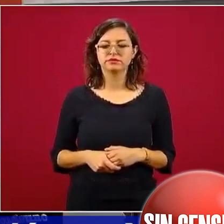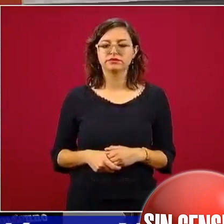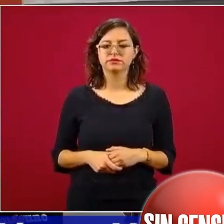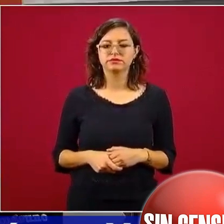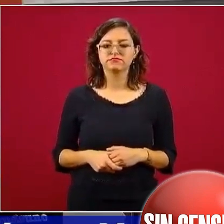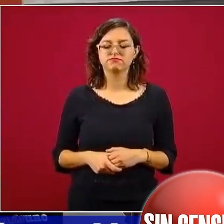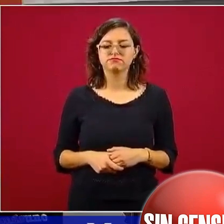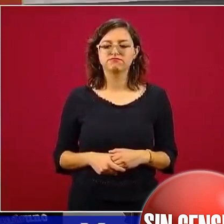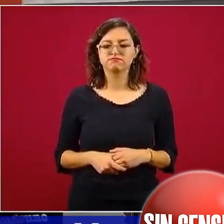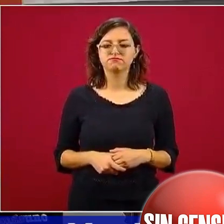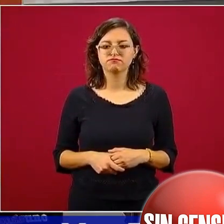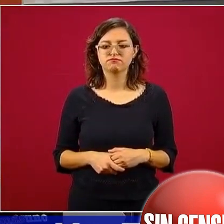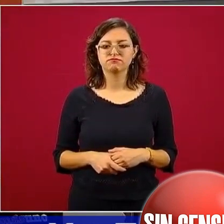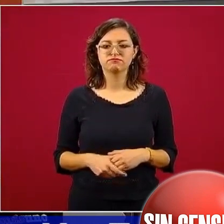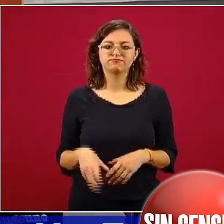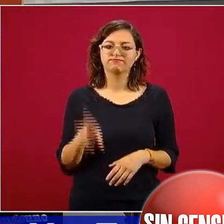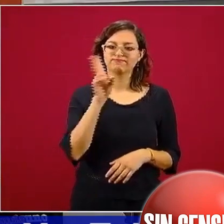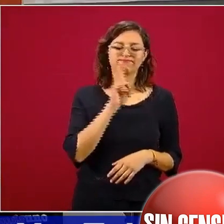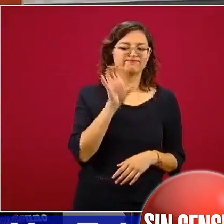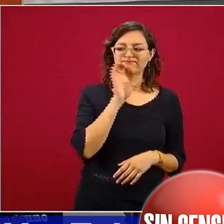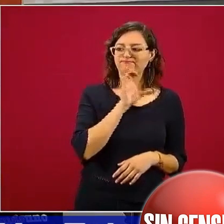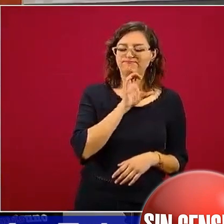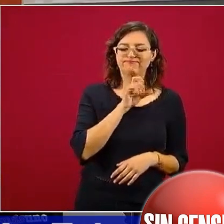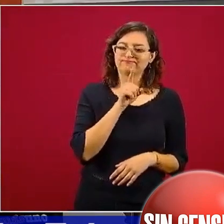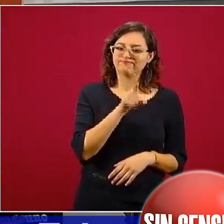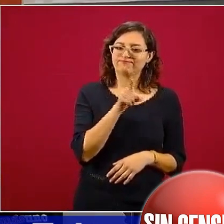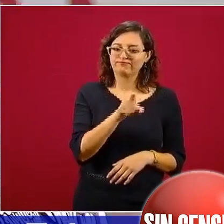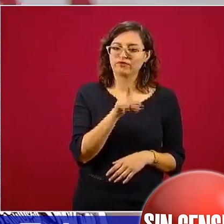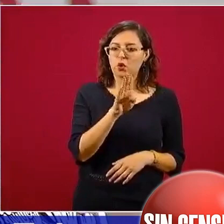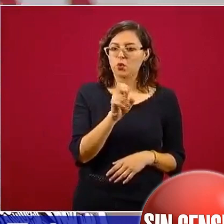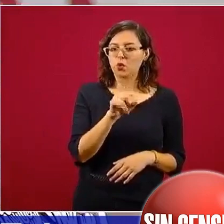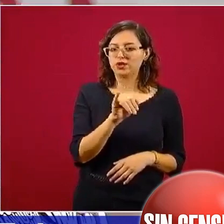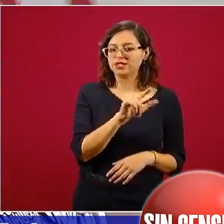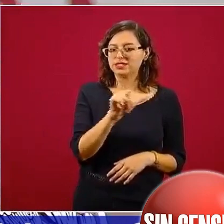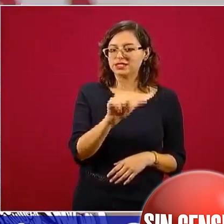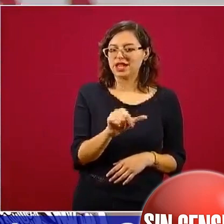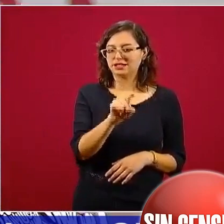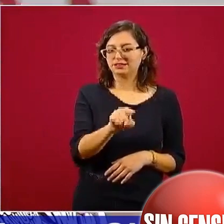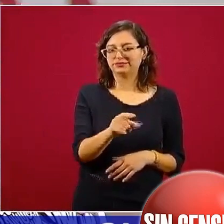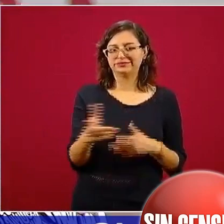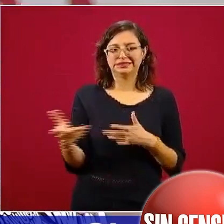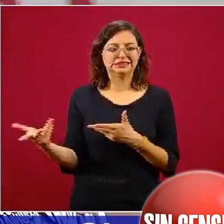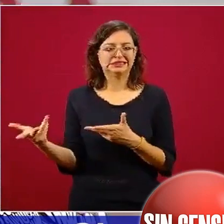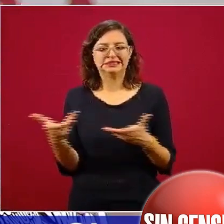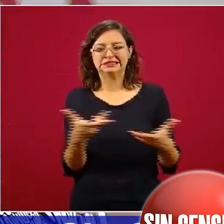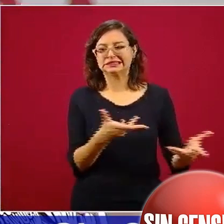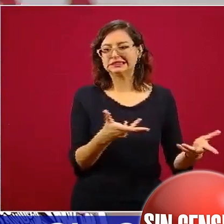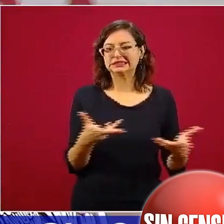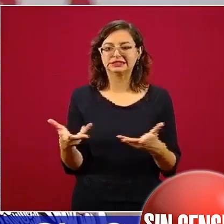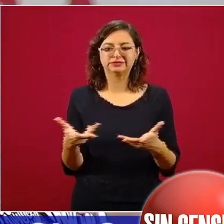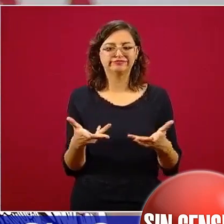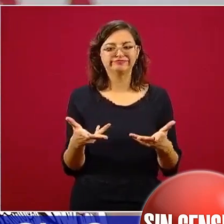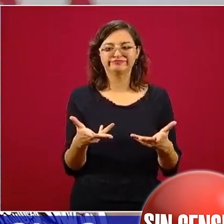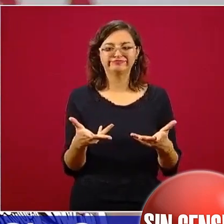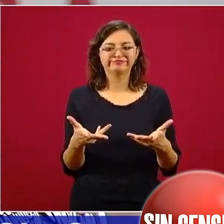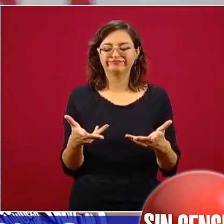quería a Bonilla y esto llevó a una rebelión.